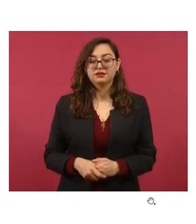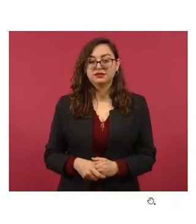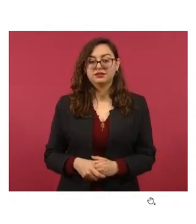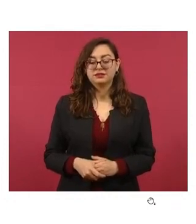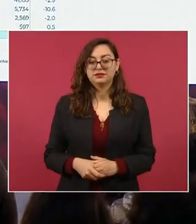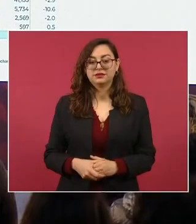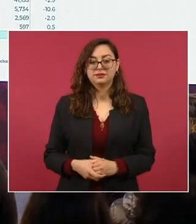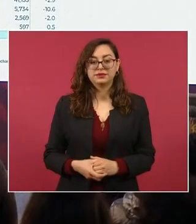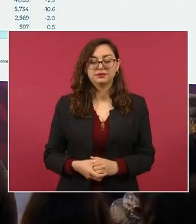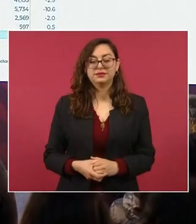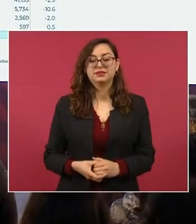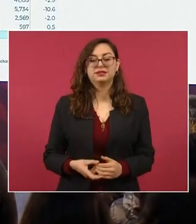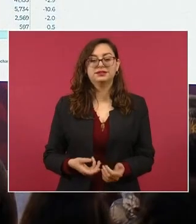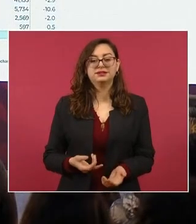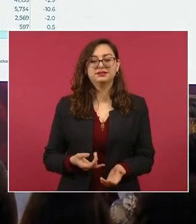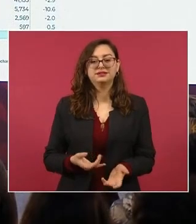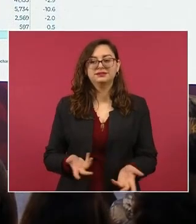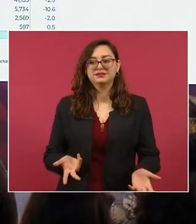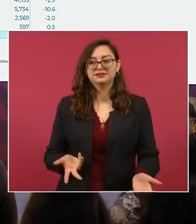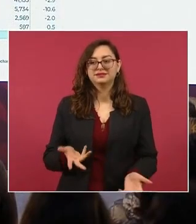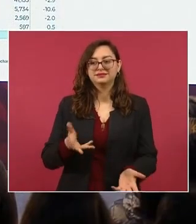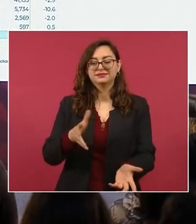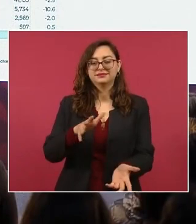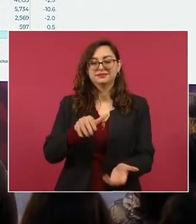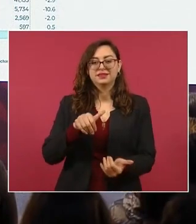el 25 de enero del año pasado,